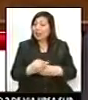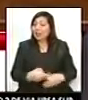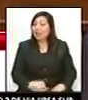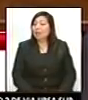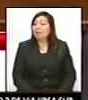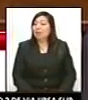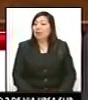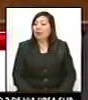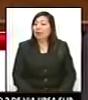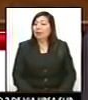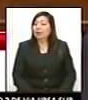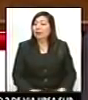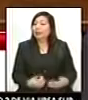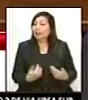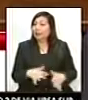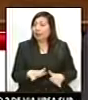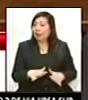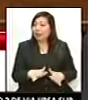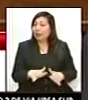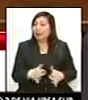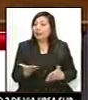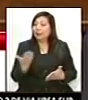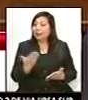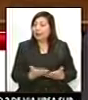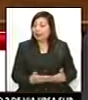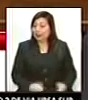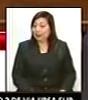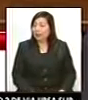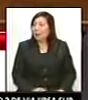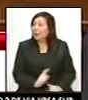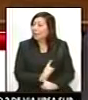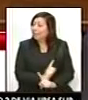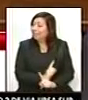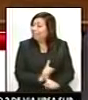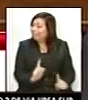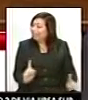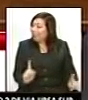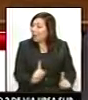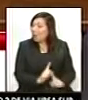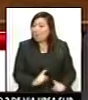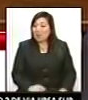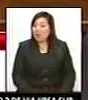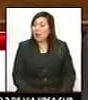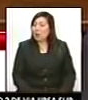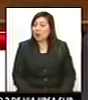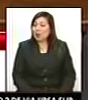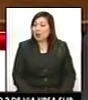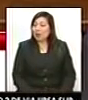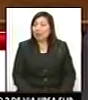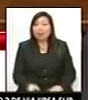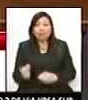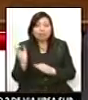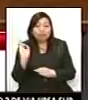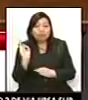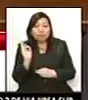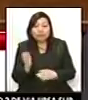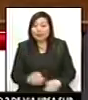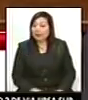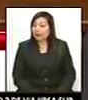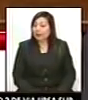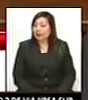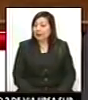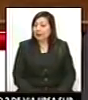prescripción hubiese ya sido alcanzado. Tampoco se está exponiendo,